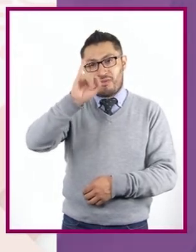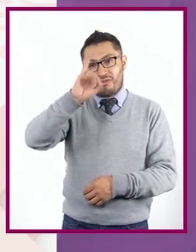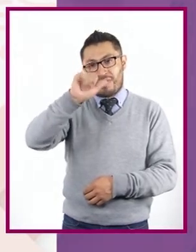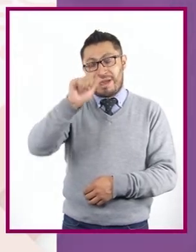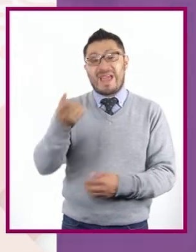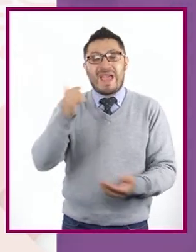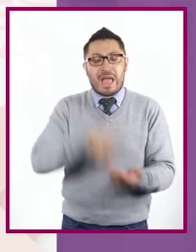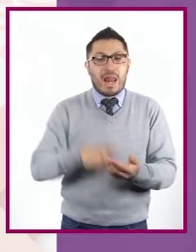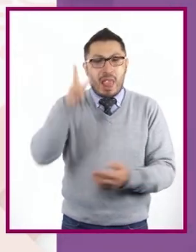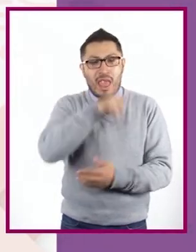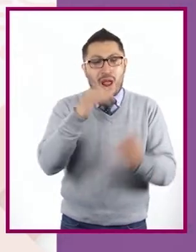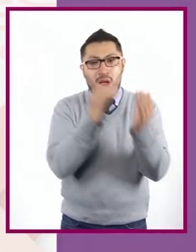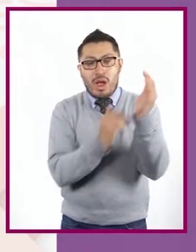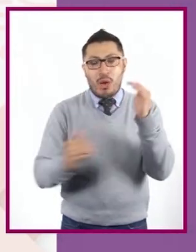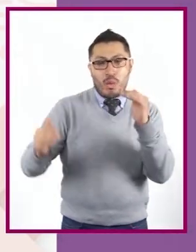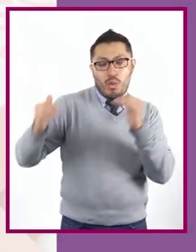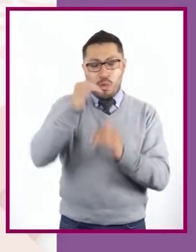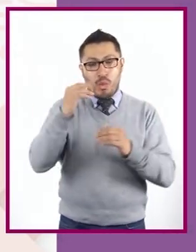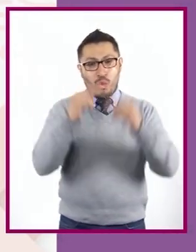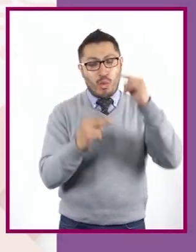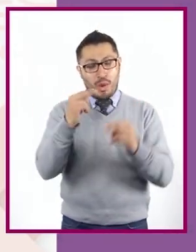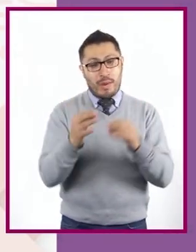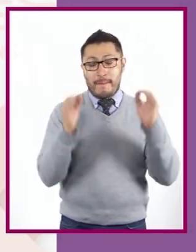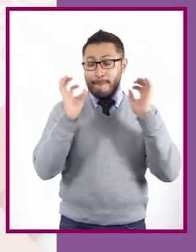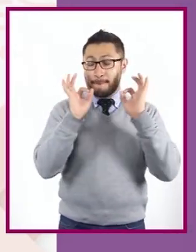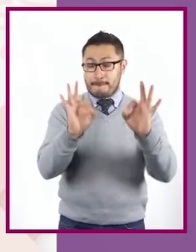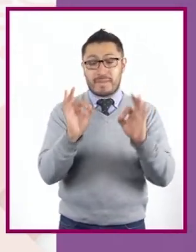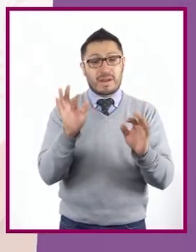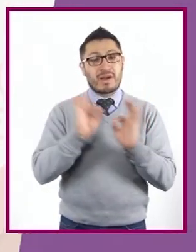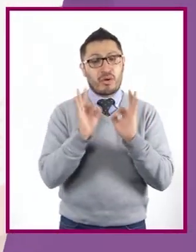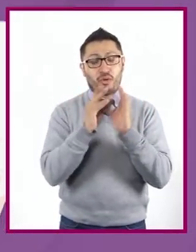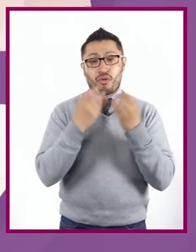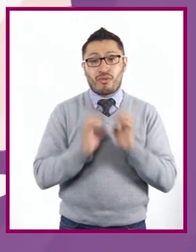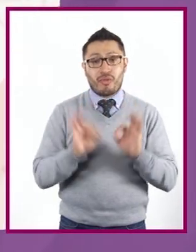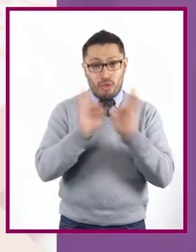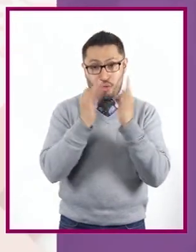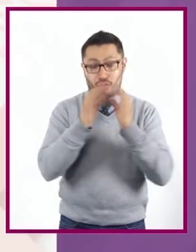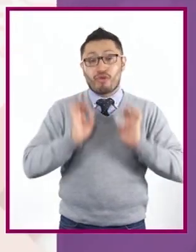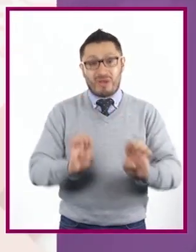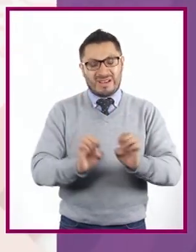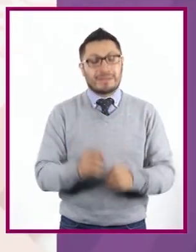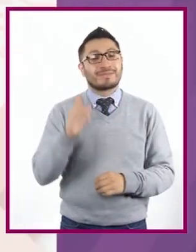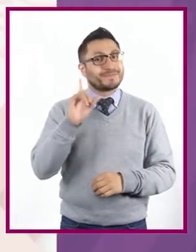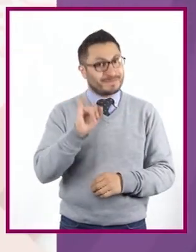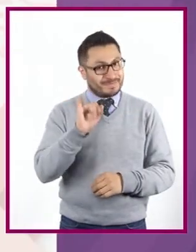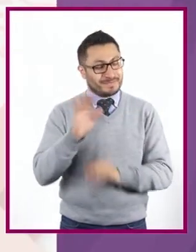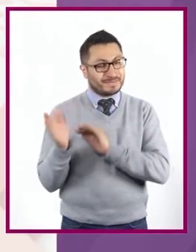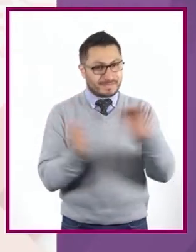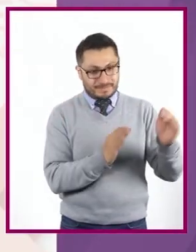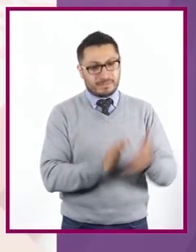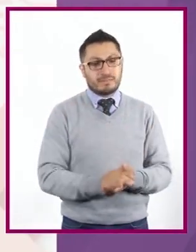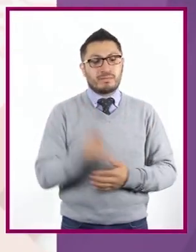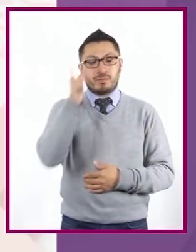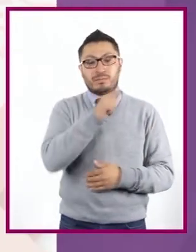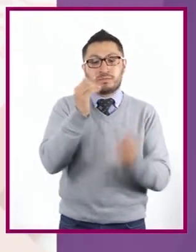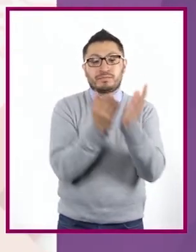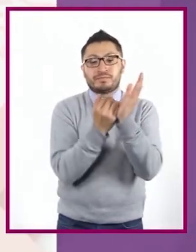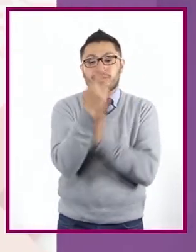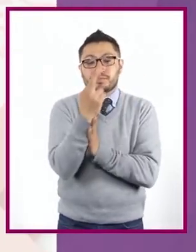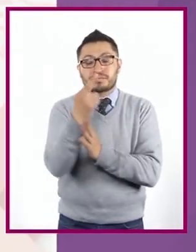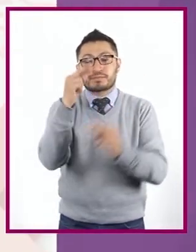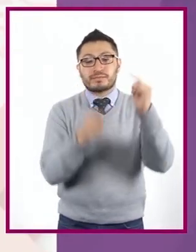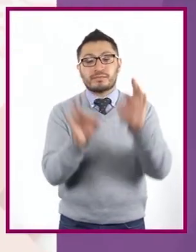con mayor nivel de formalidad. Exacto, sigamos. El lenguaje de mayor nivel de